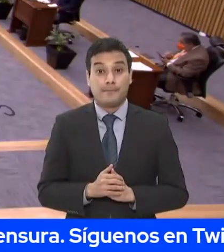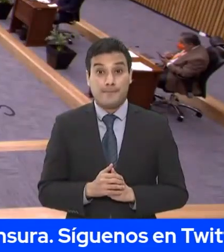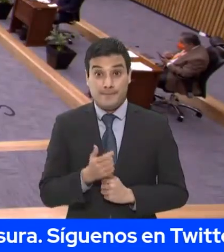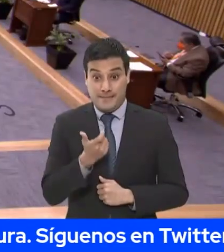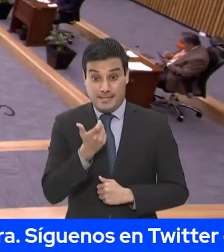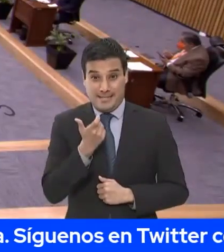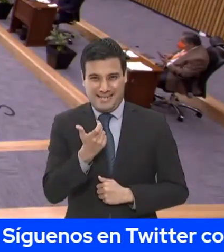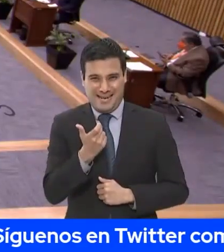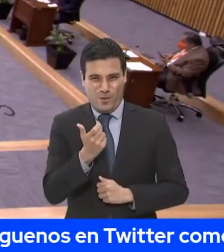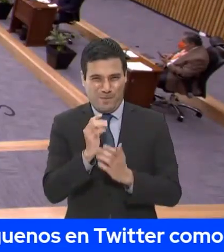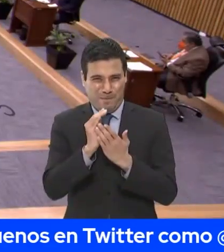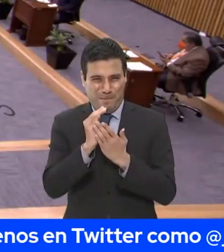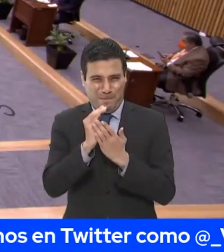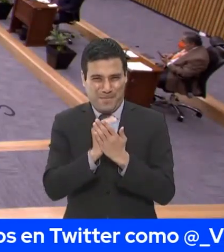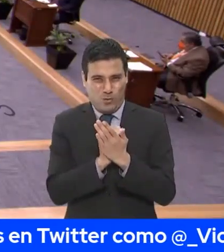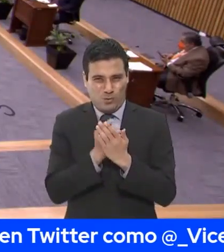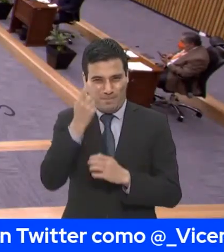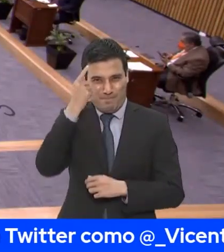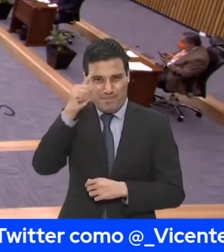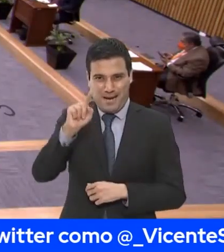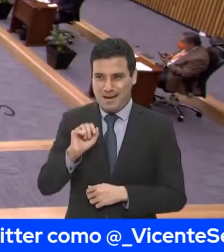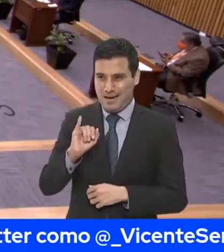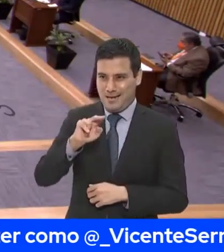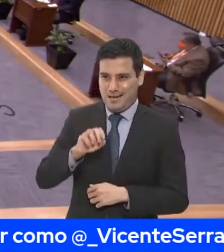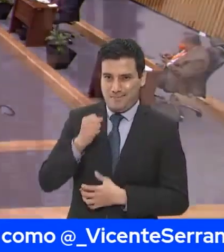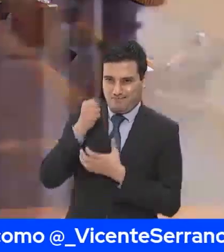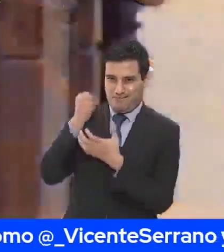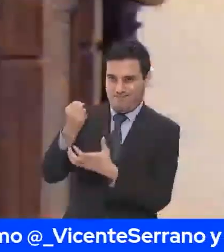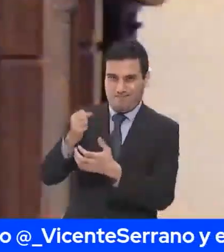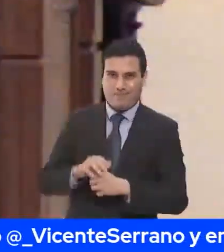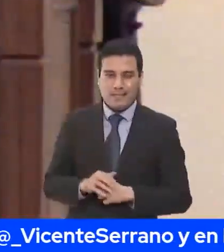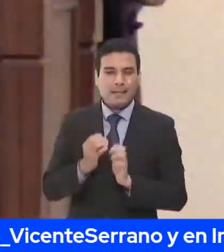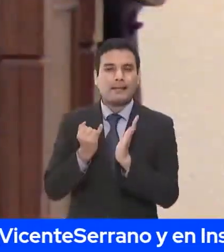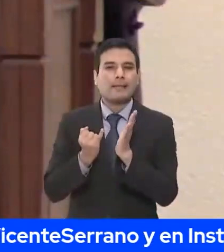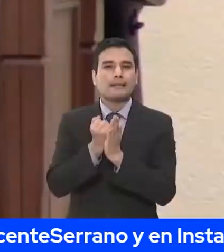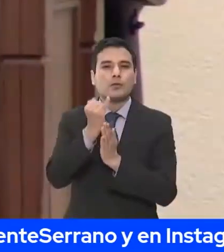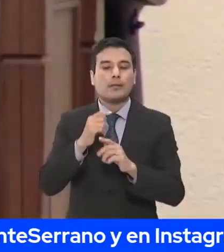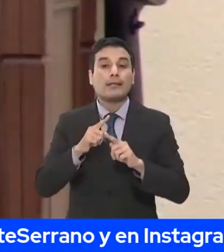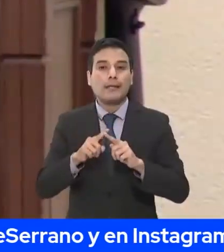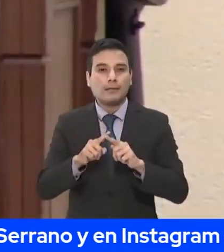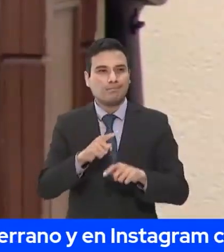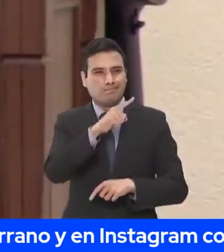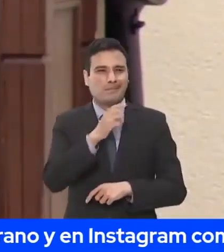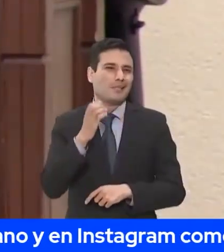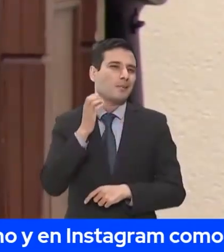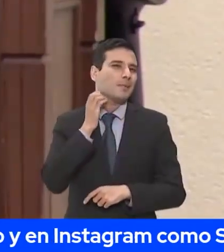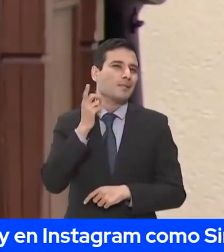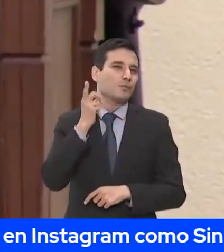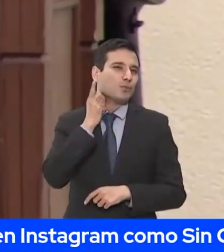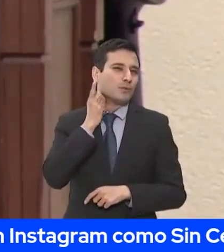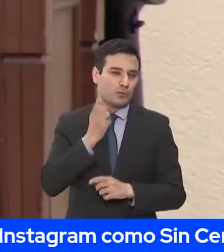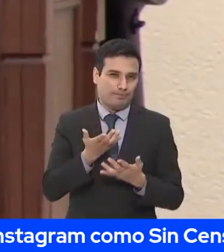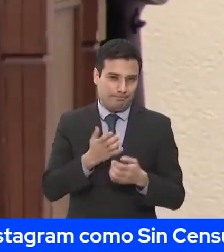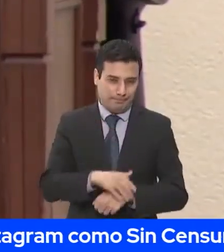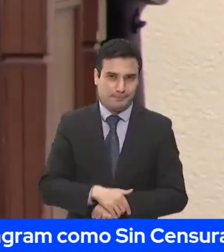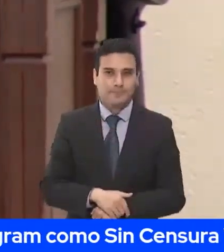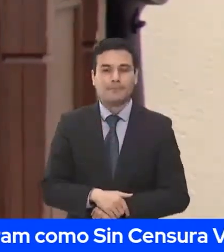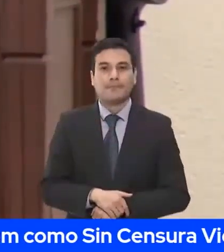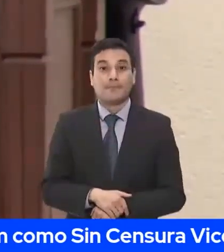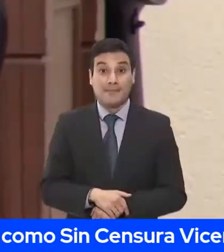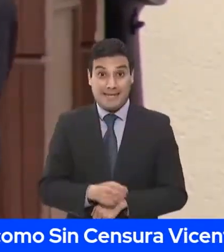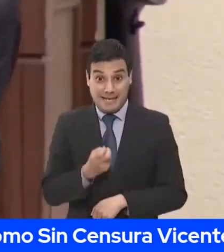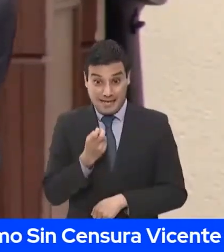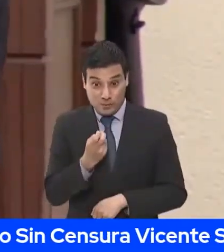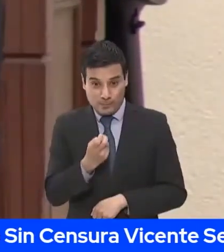amplia aceptación que tiene el presidente y de que el empoderamiento del primer mandatario a partir de este